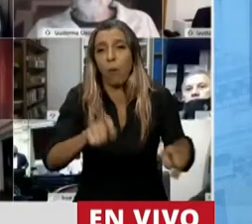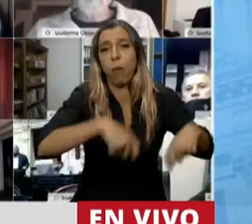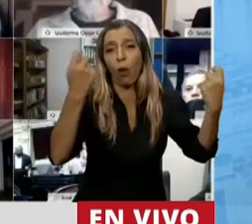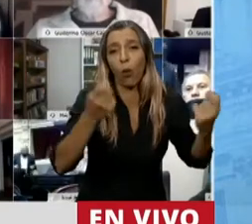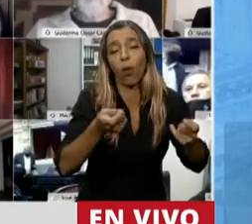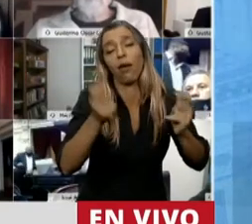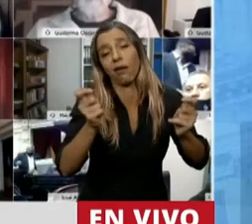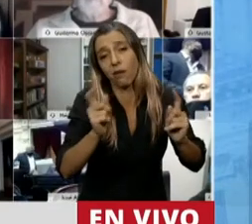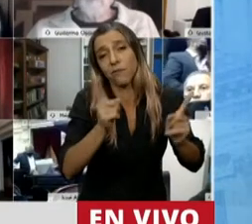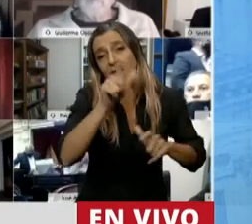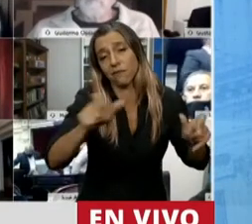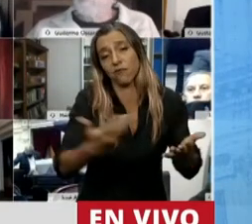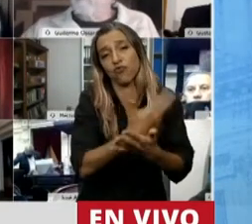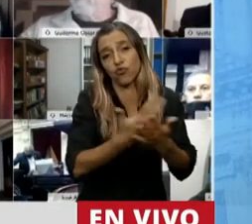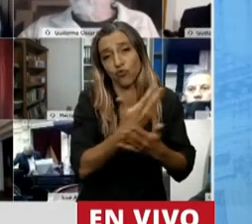las víctimas de esta situación.